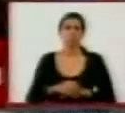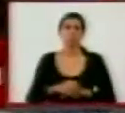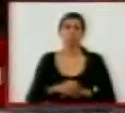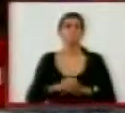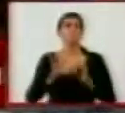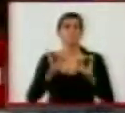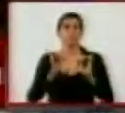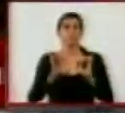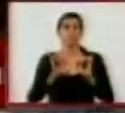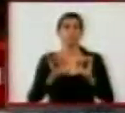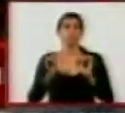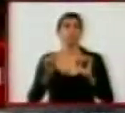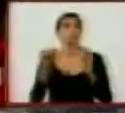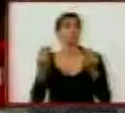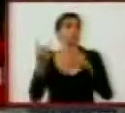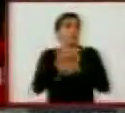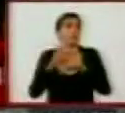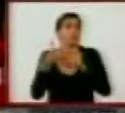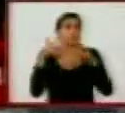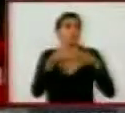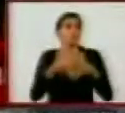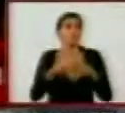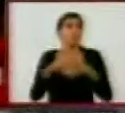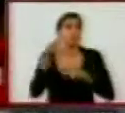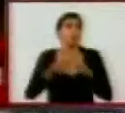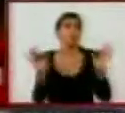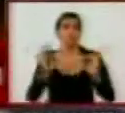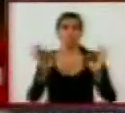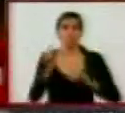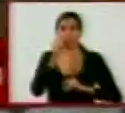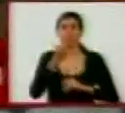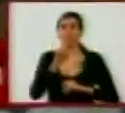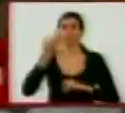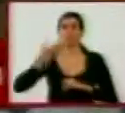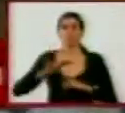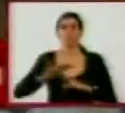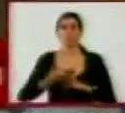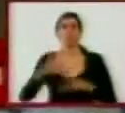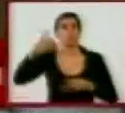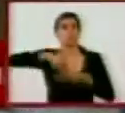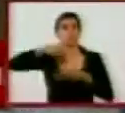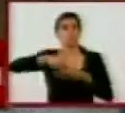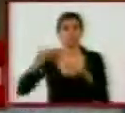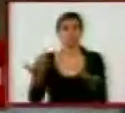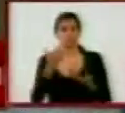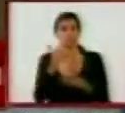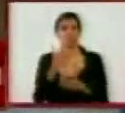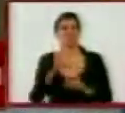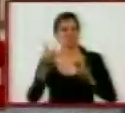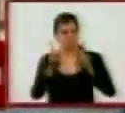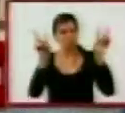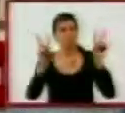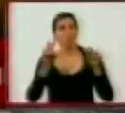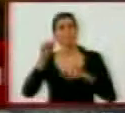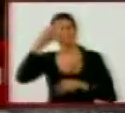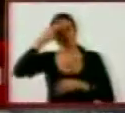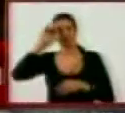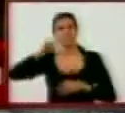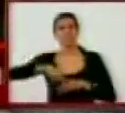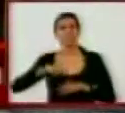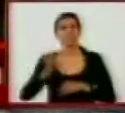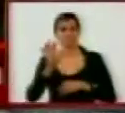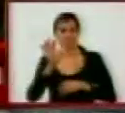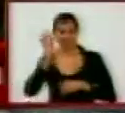norteamericanas que no han cumplido con el cometido. Polanco destacó la importancia de esta votación, una victoria para Cuba, pero también para nuestro